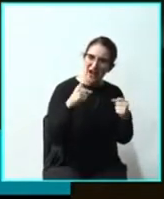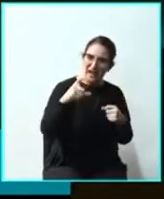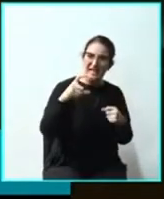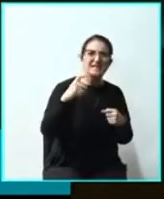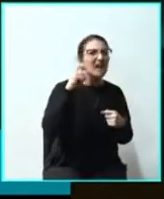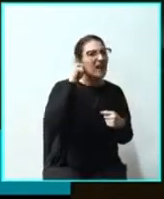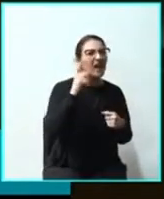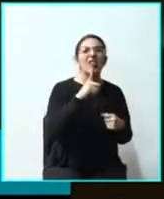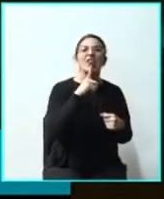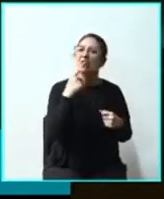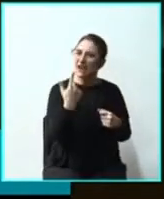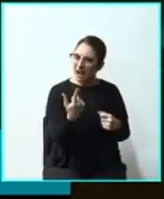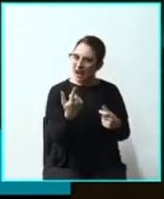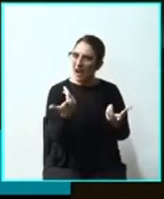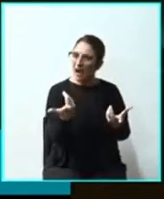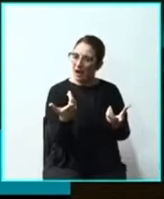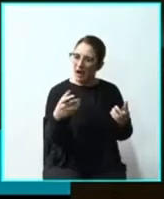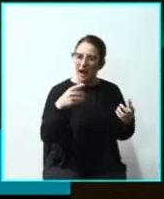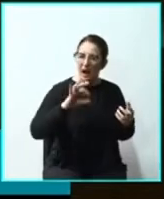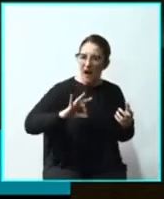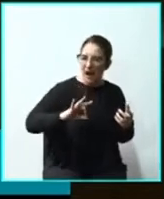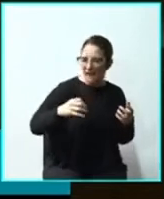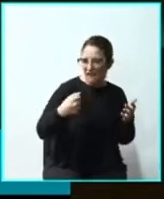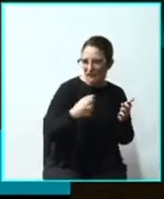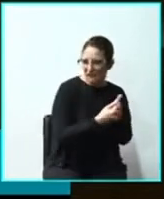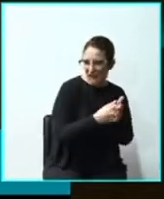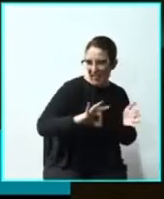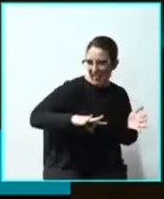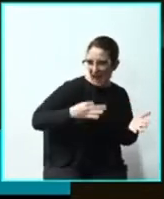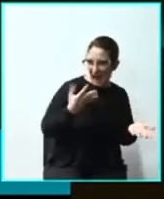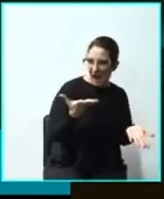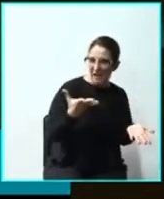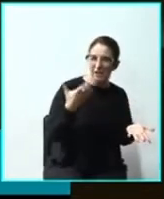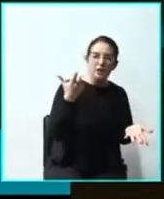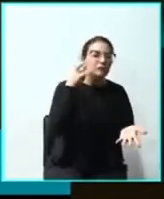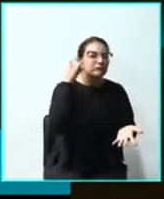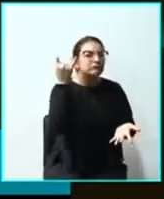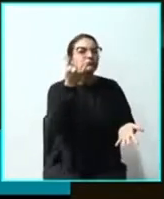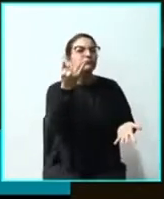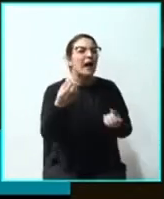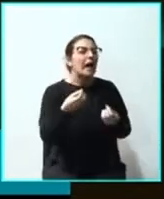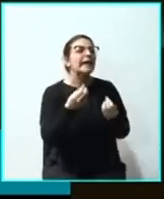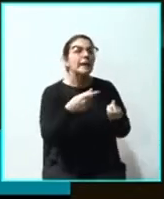2016 en el brindis de fin de año, en el primer año de ajuste feroz del gobierno de Macri?